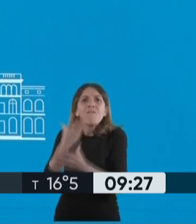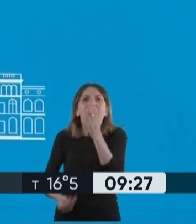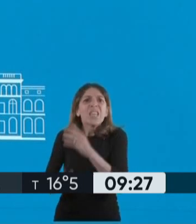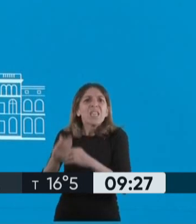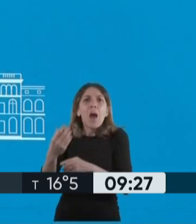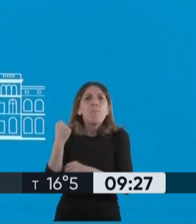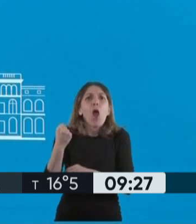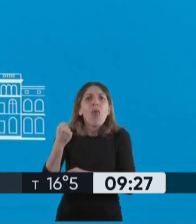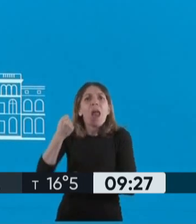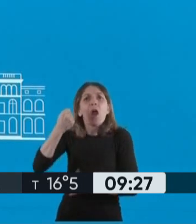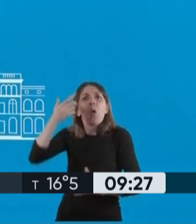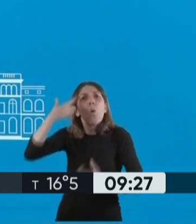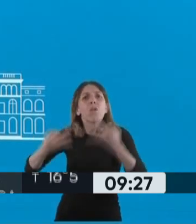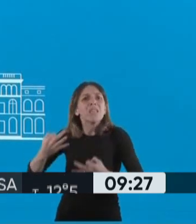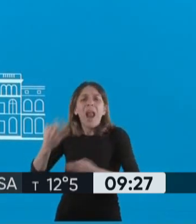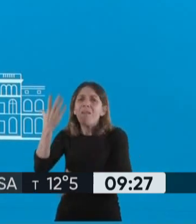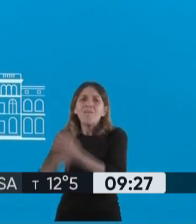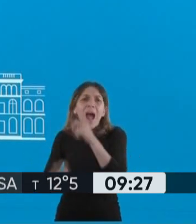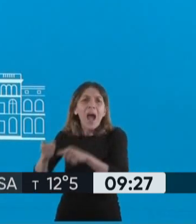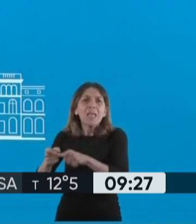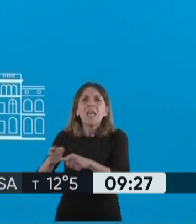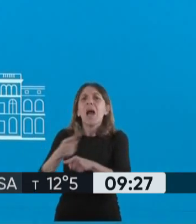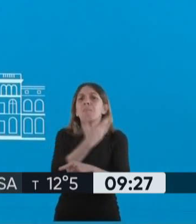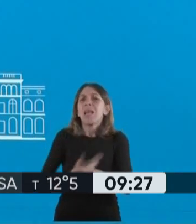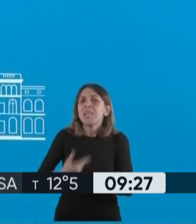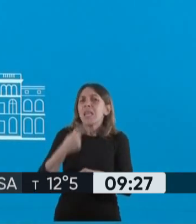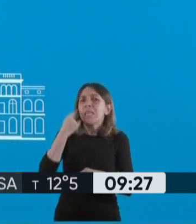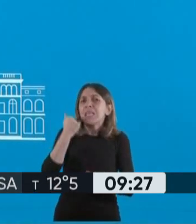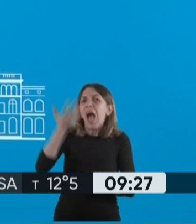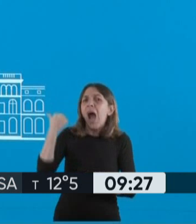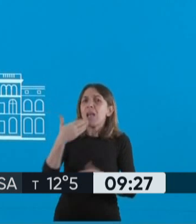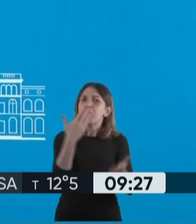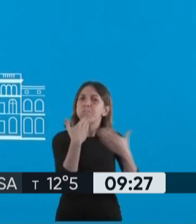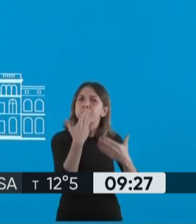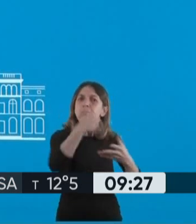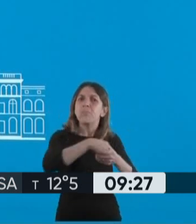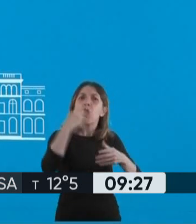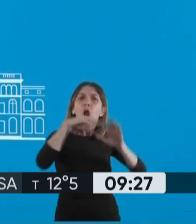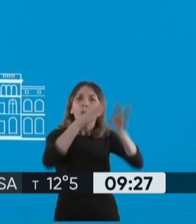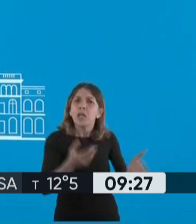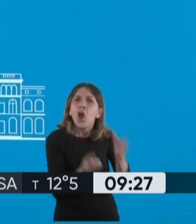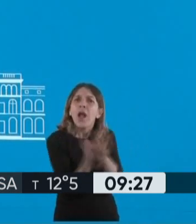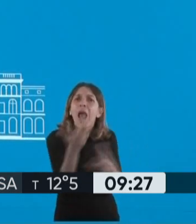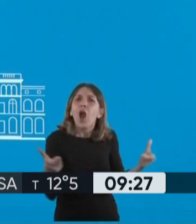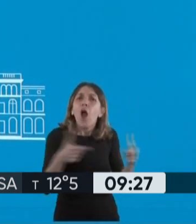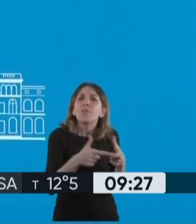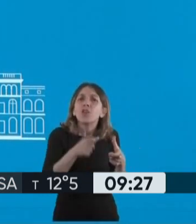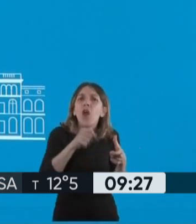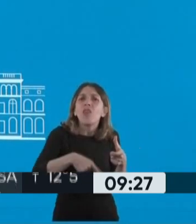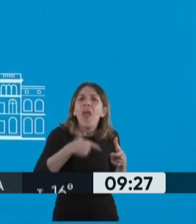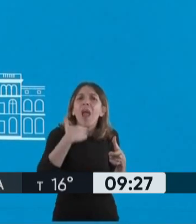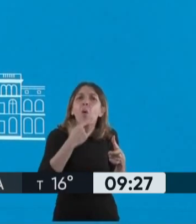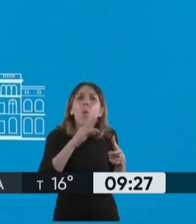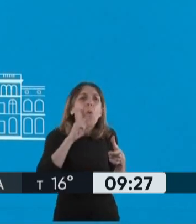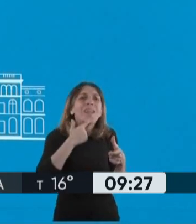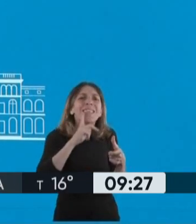una preocupación del presidente, lo dijo cada vez que habló ante el Congreso, se formó una comisión de juristas para